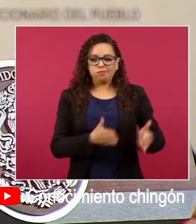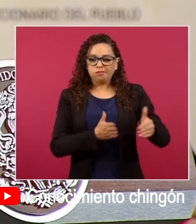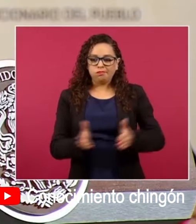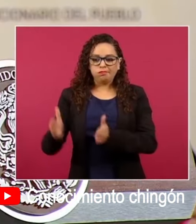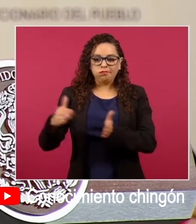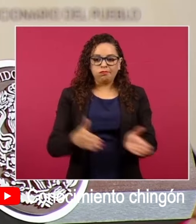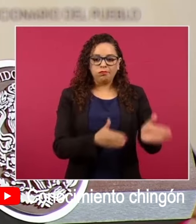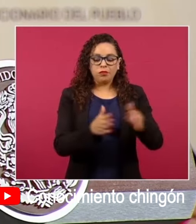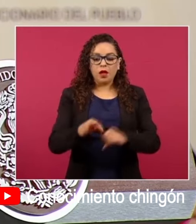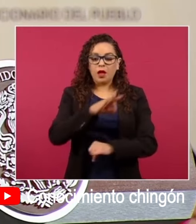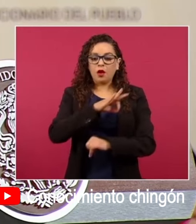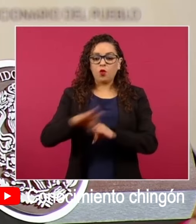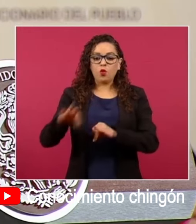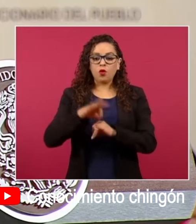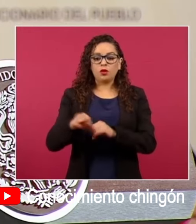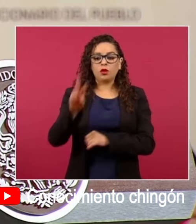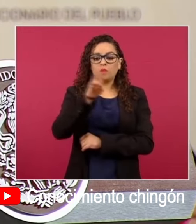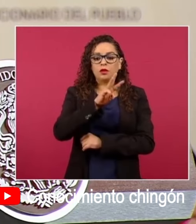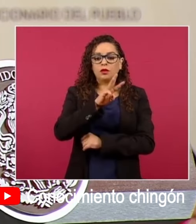los últimos